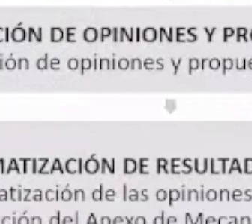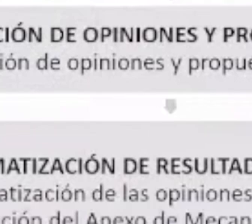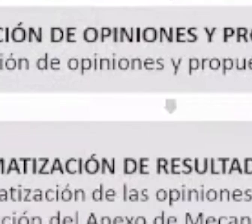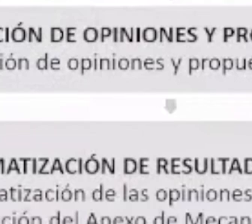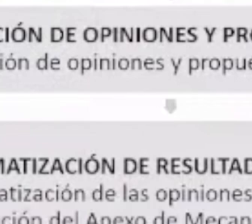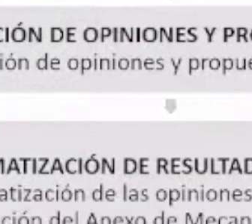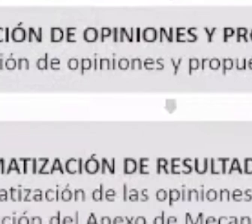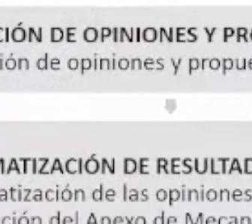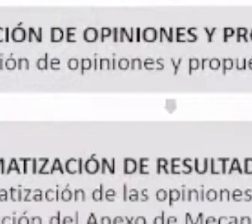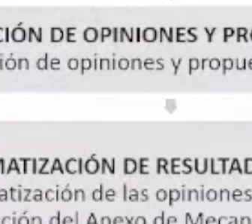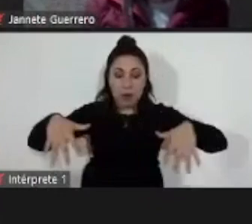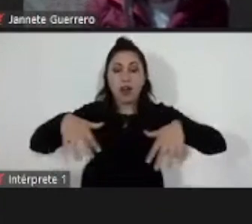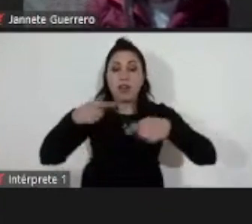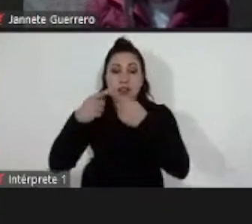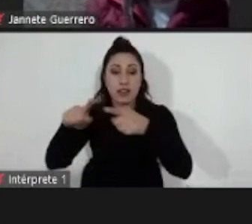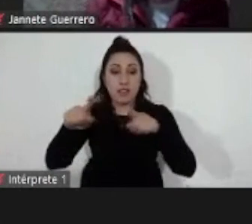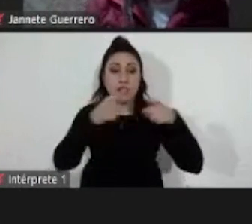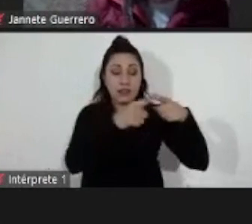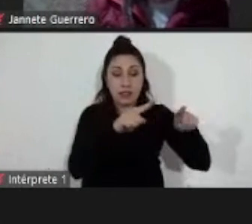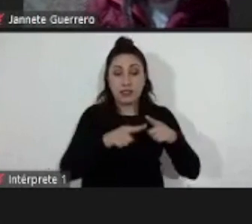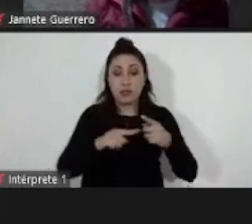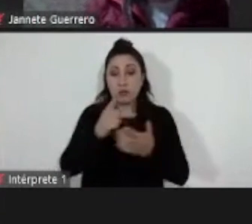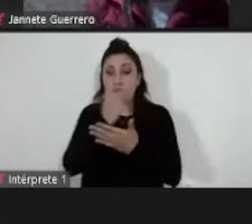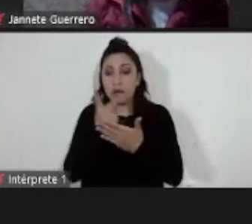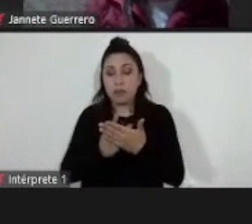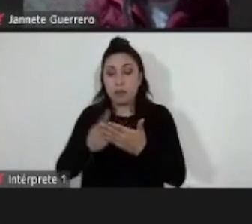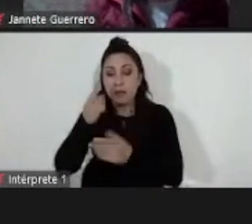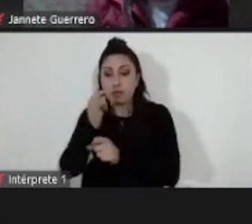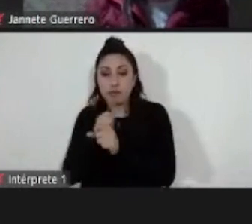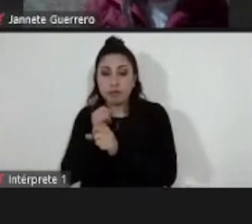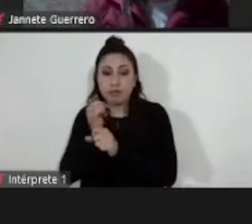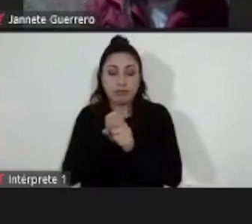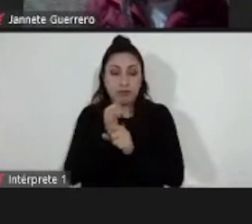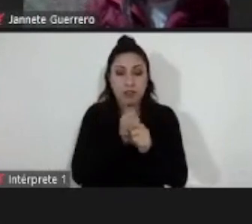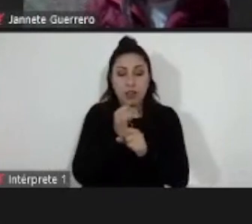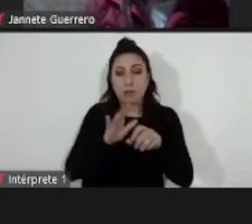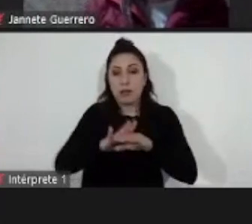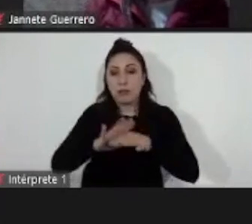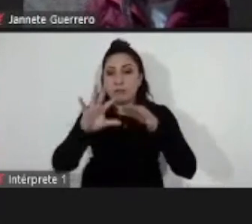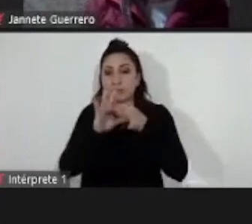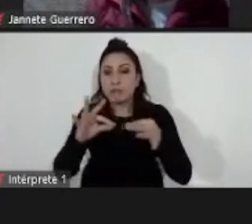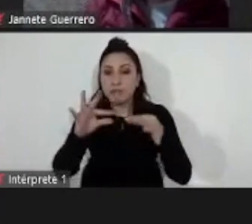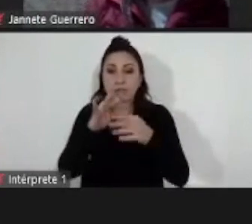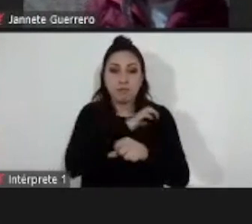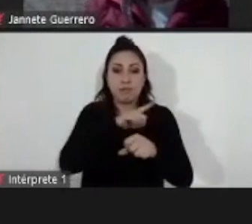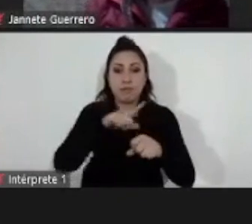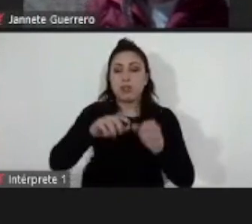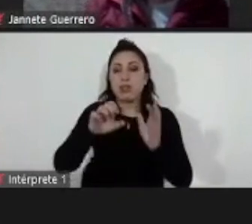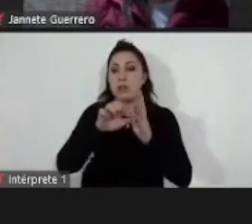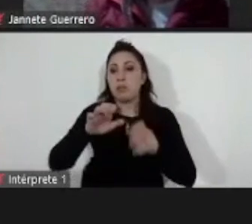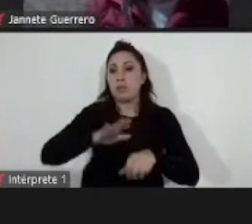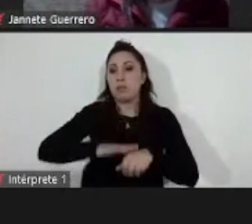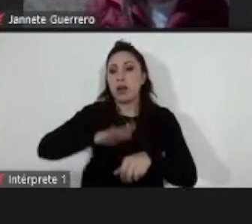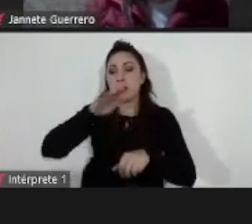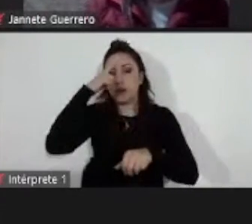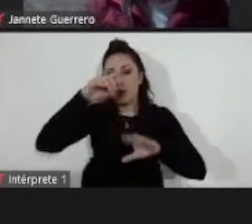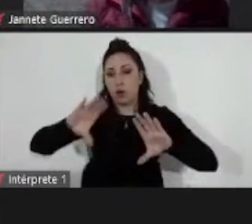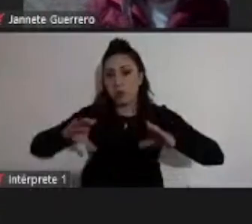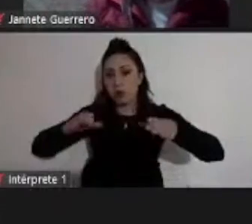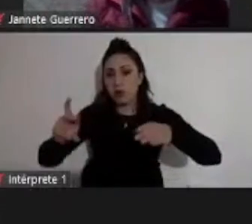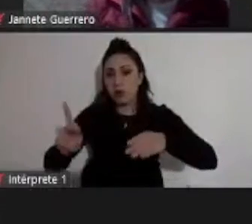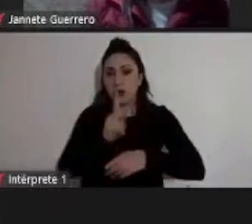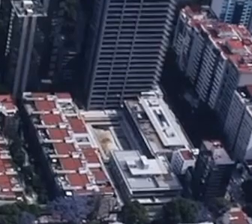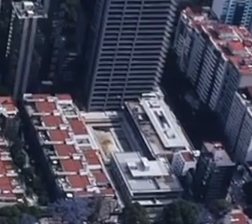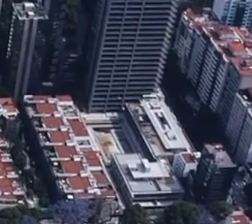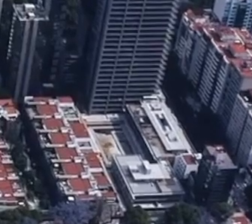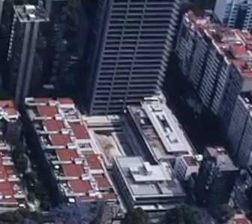pública y la consulta indígena. Las y los legisladores expresaron la inquietud ciudadana sobre su participación en la consulta, así como los cuestionamientos